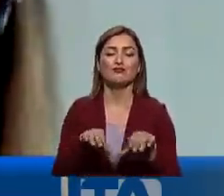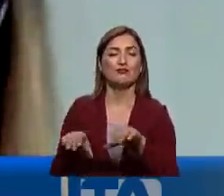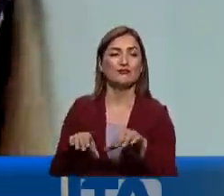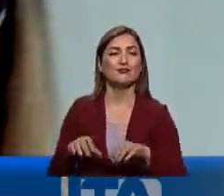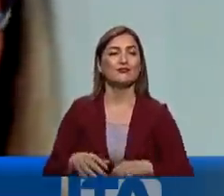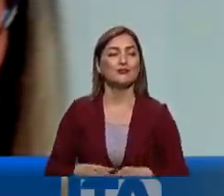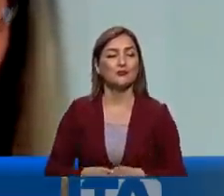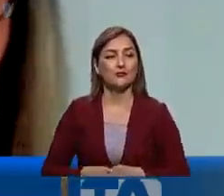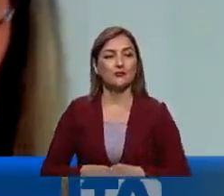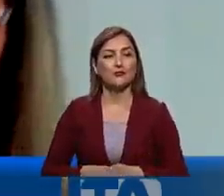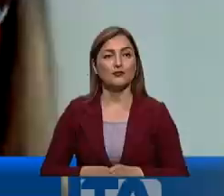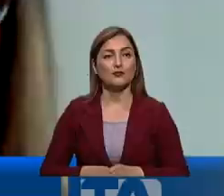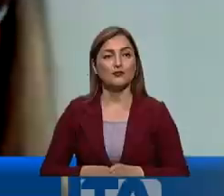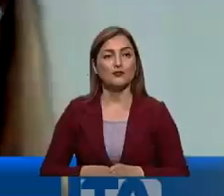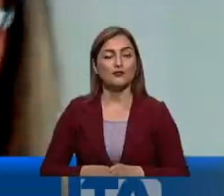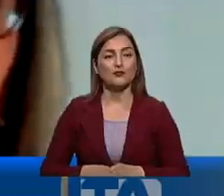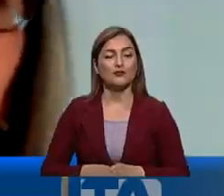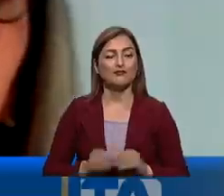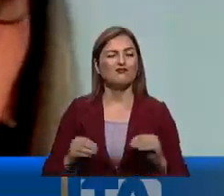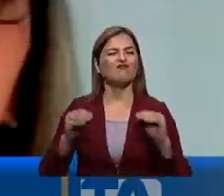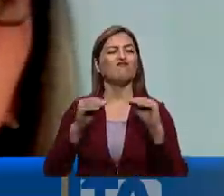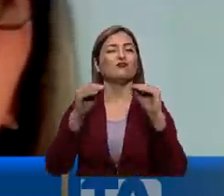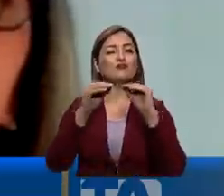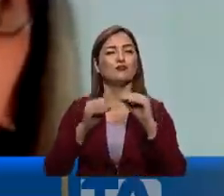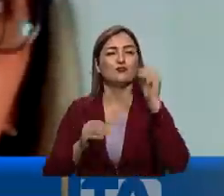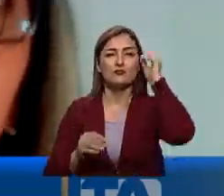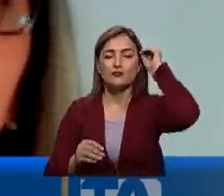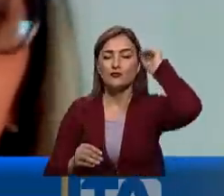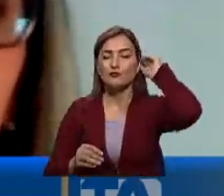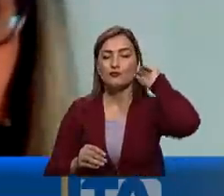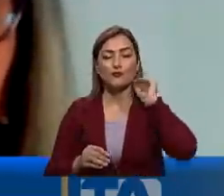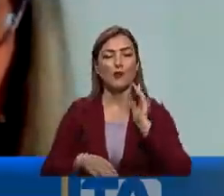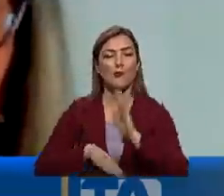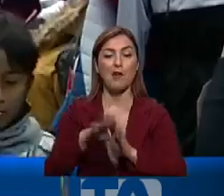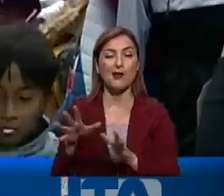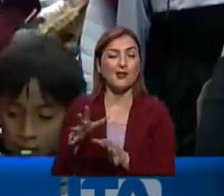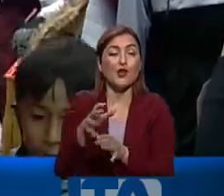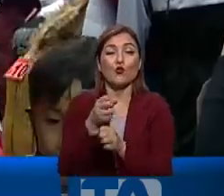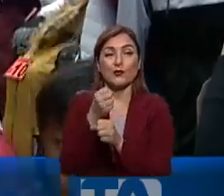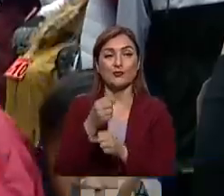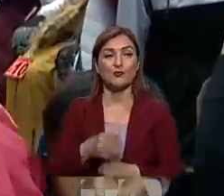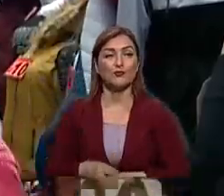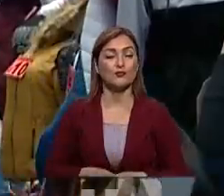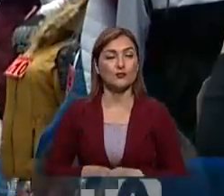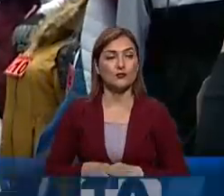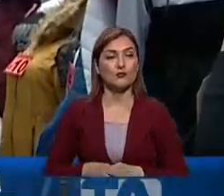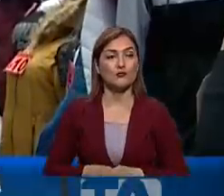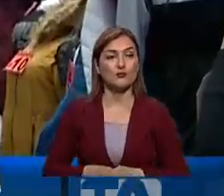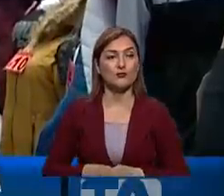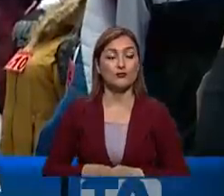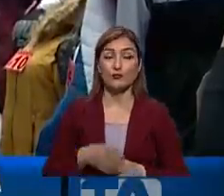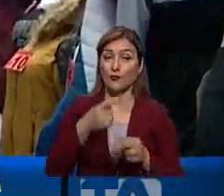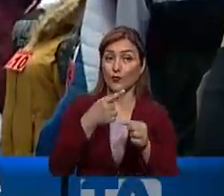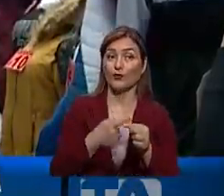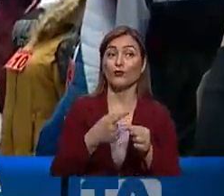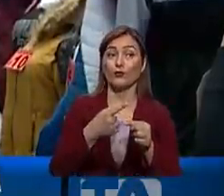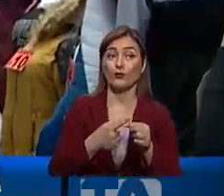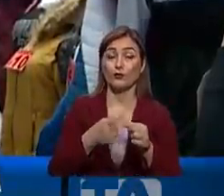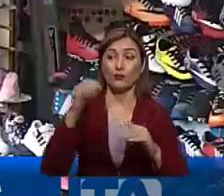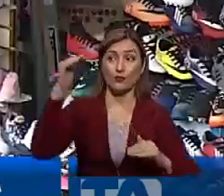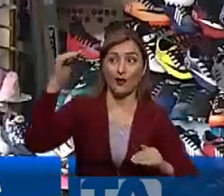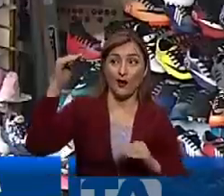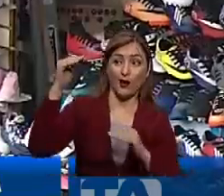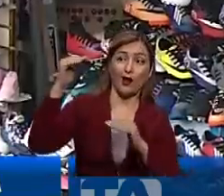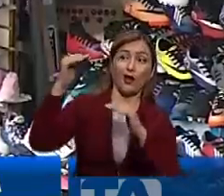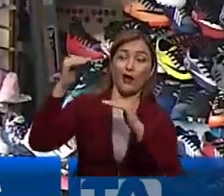tiene un aumento, una mayor recuperación. No obstante, Quito aún no logra llegar